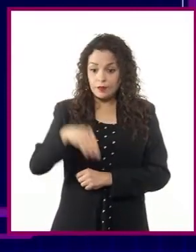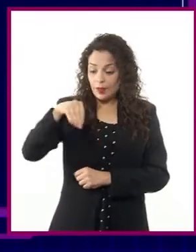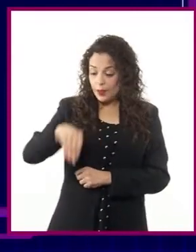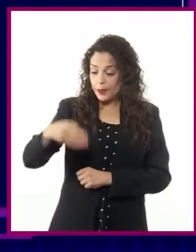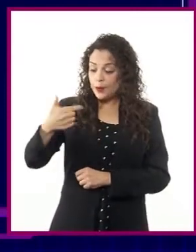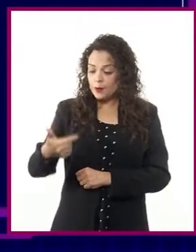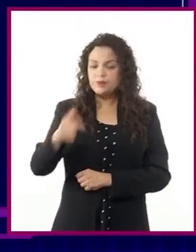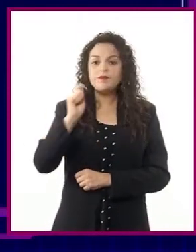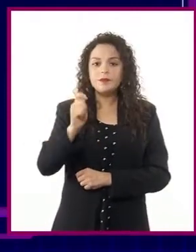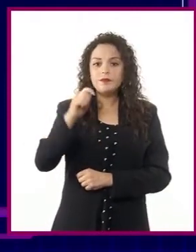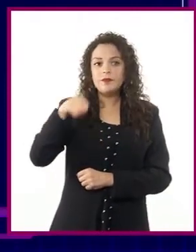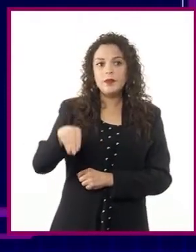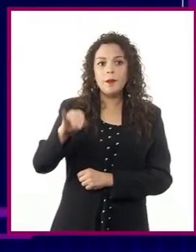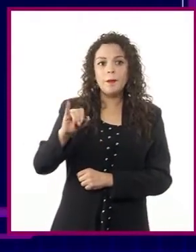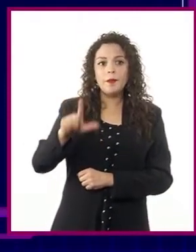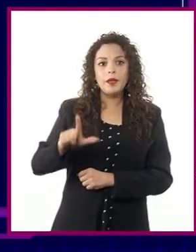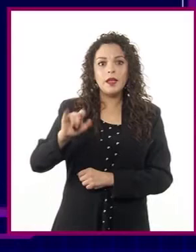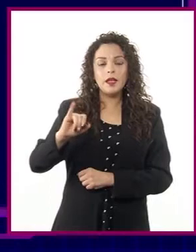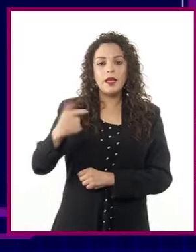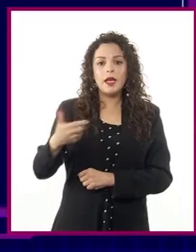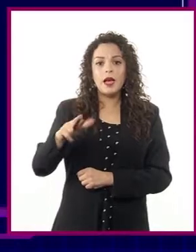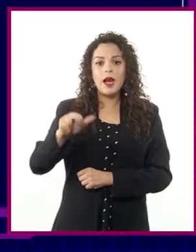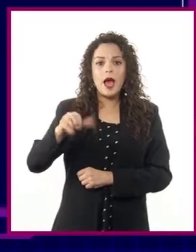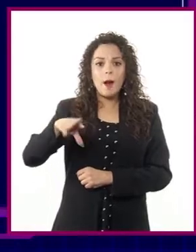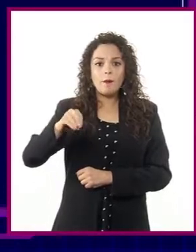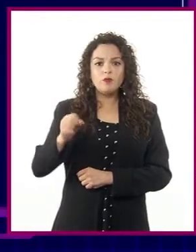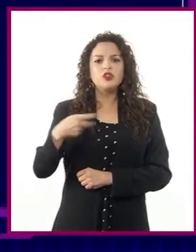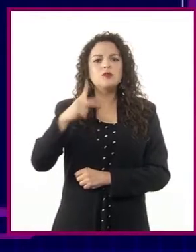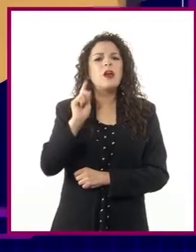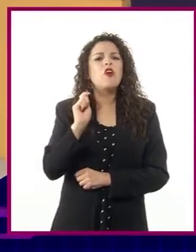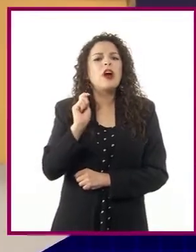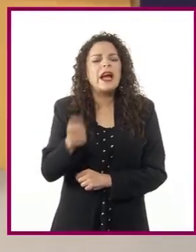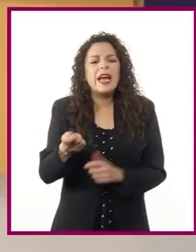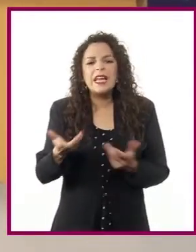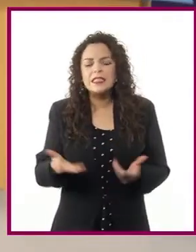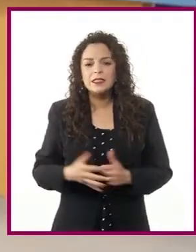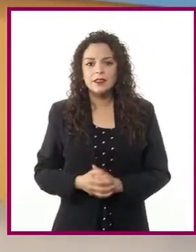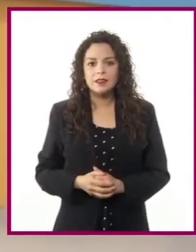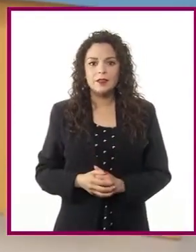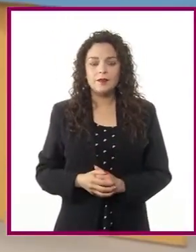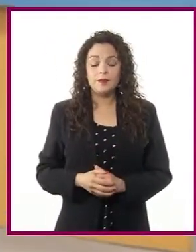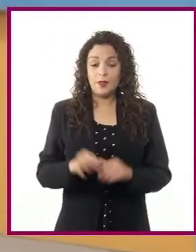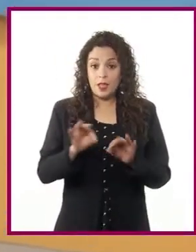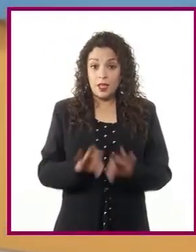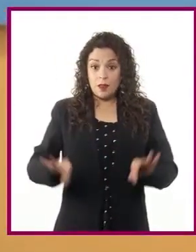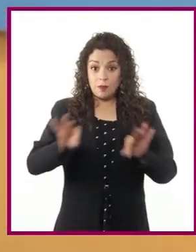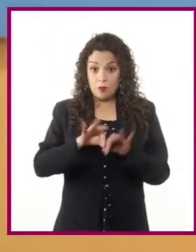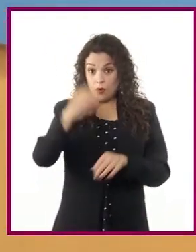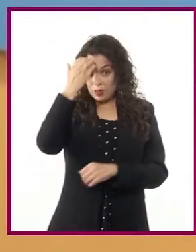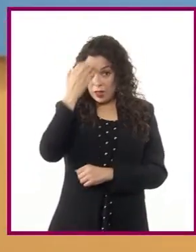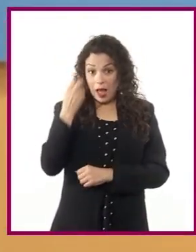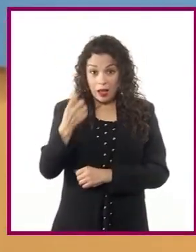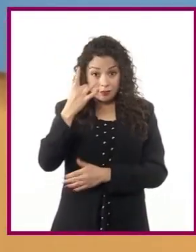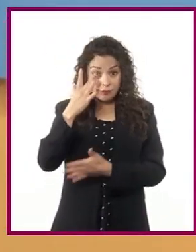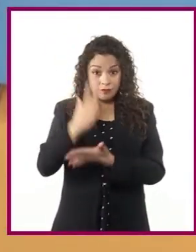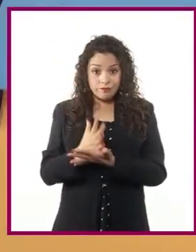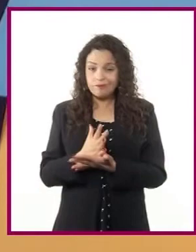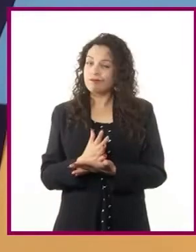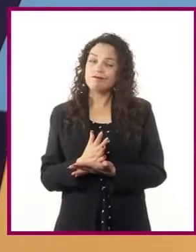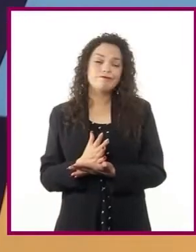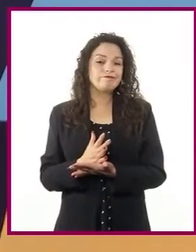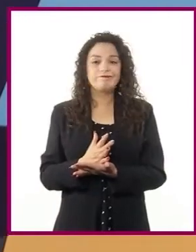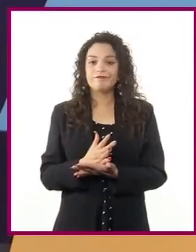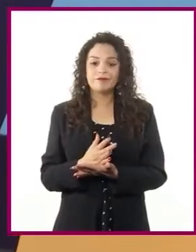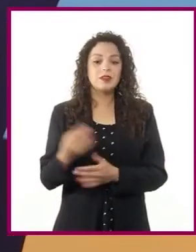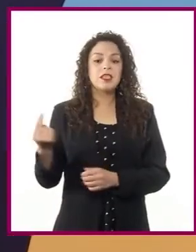quiere decir miligramos. ¿Pero qué es un miligramo? No solo es importante conocer lo que significa la